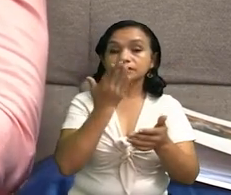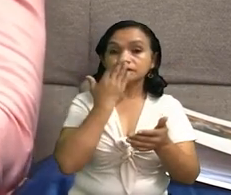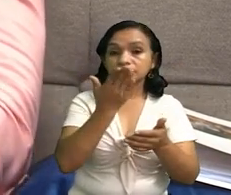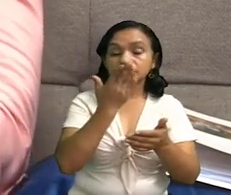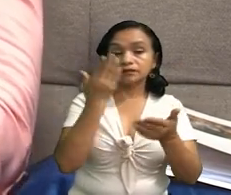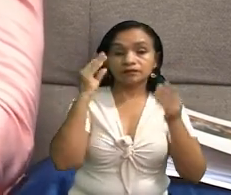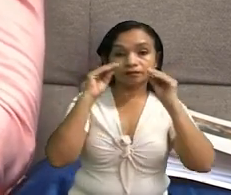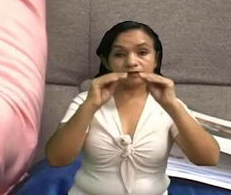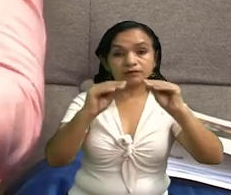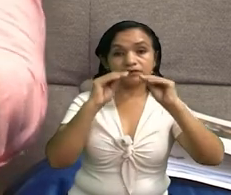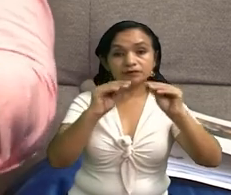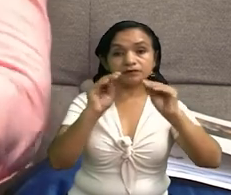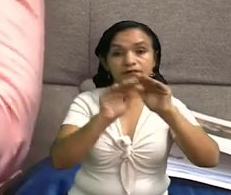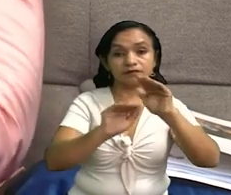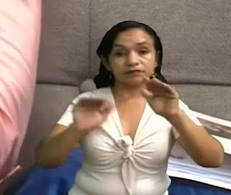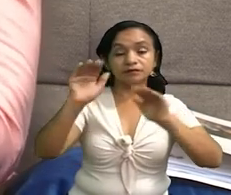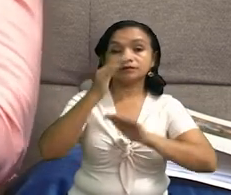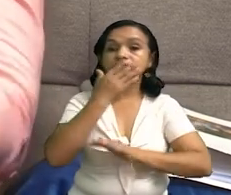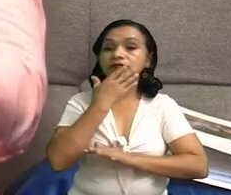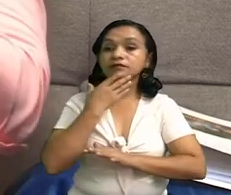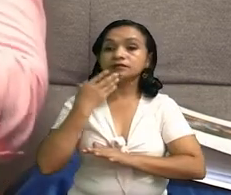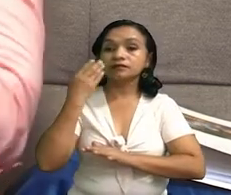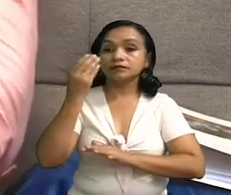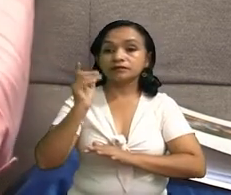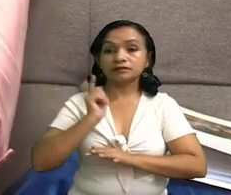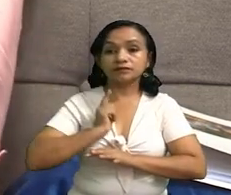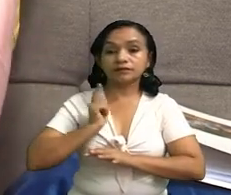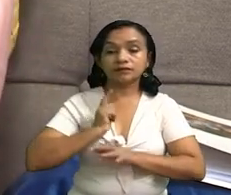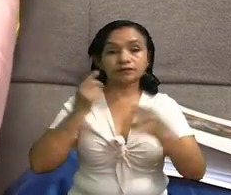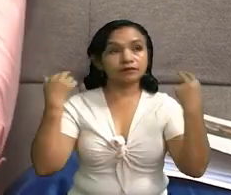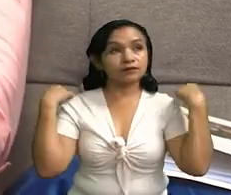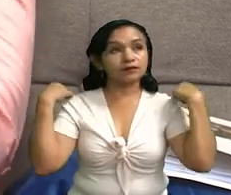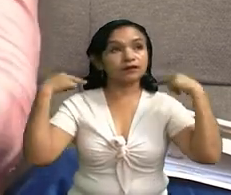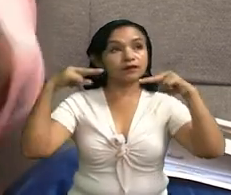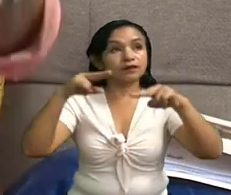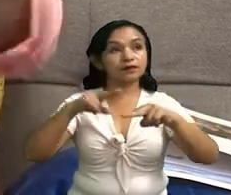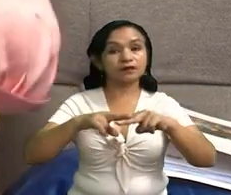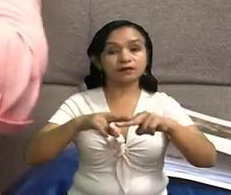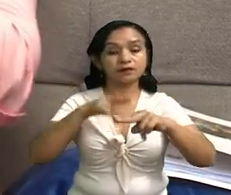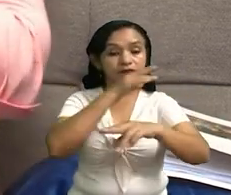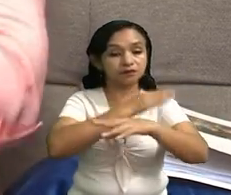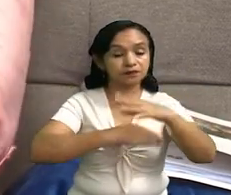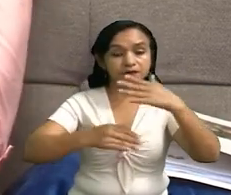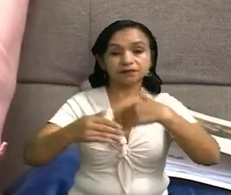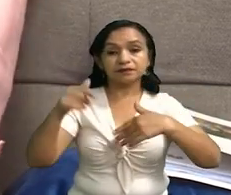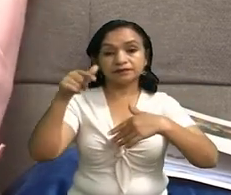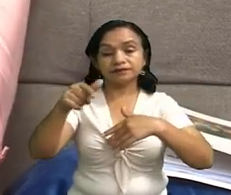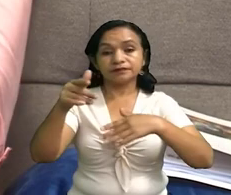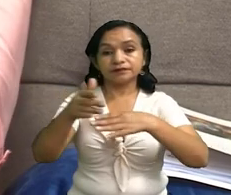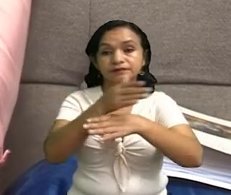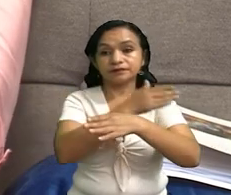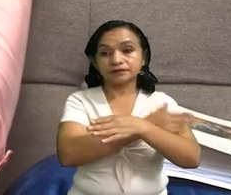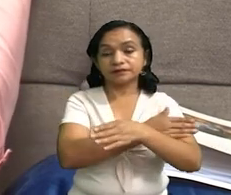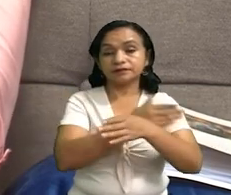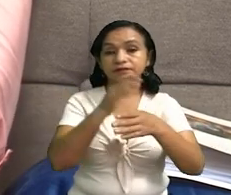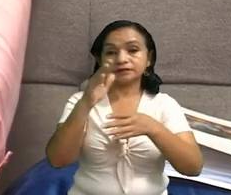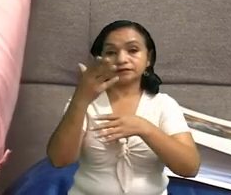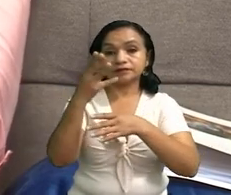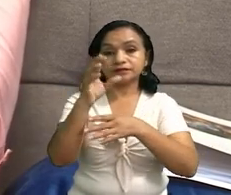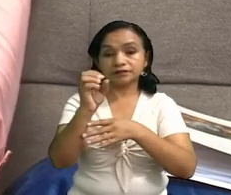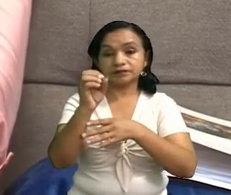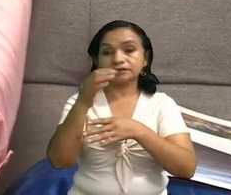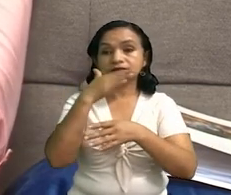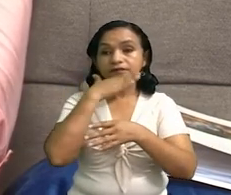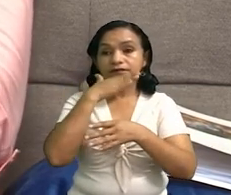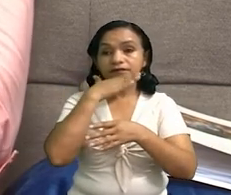muchos más, y por jóvenes también que hoy los tenemos como profesores y fueron mutilados en ese periodo de los 90, que fue muy duro